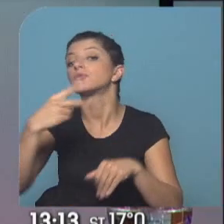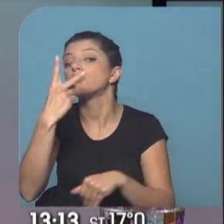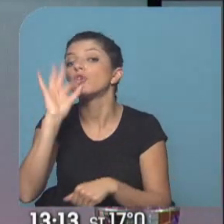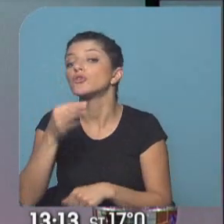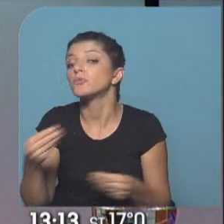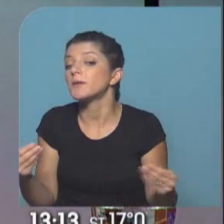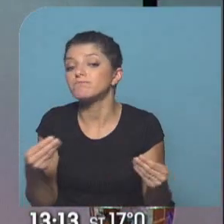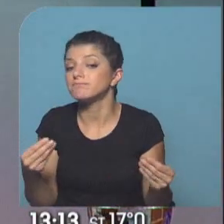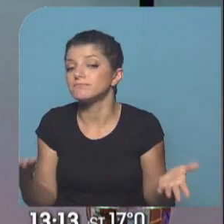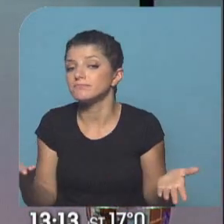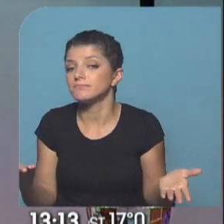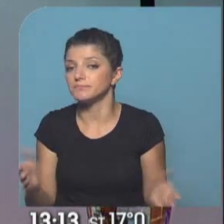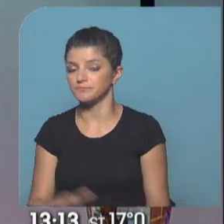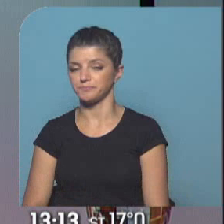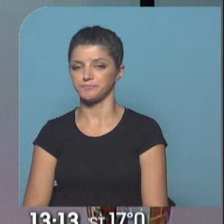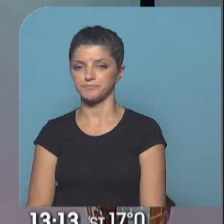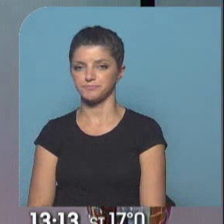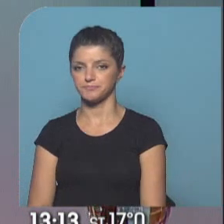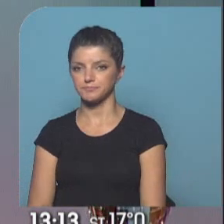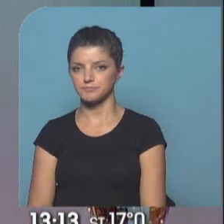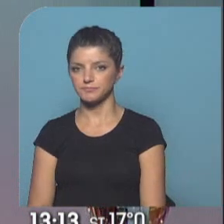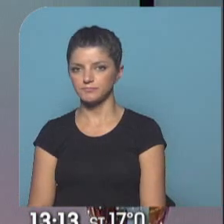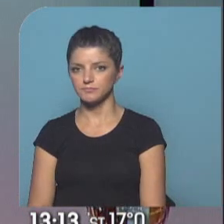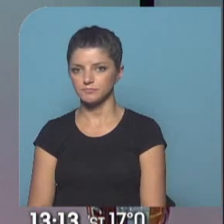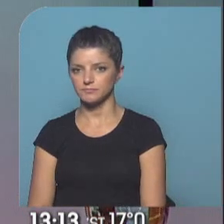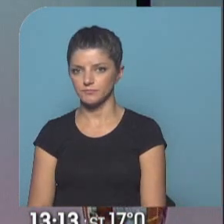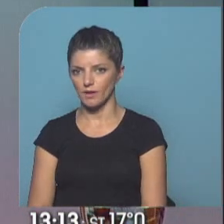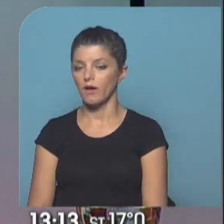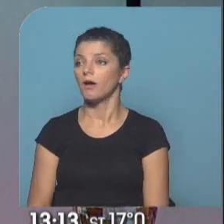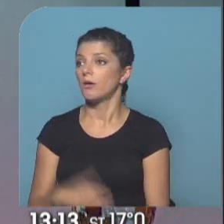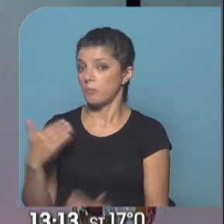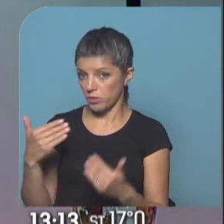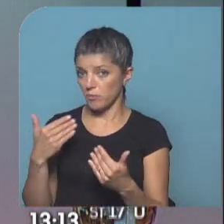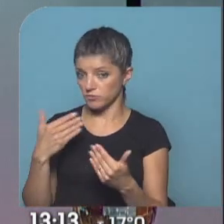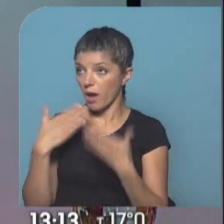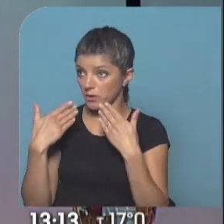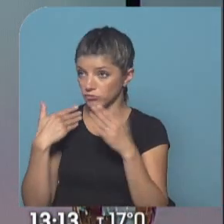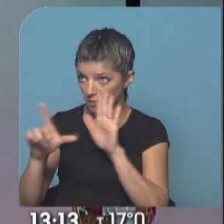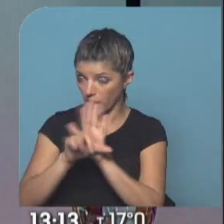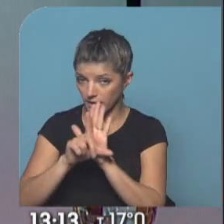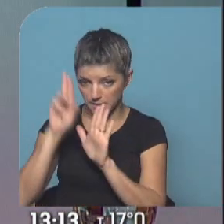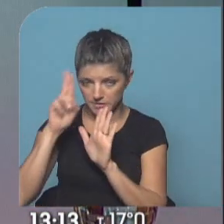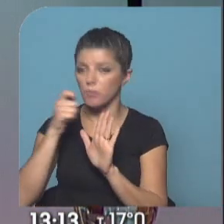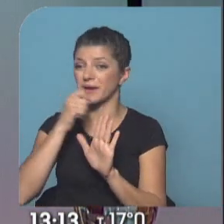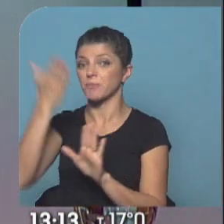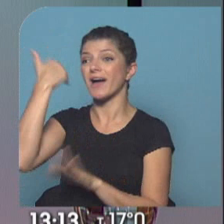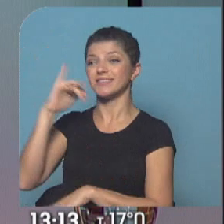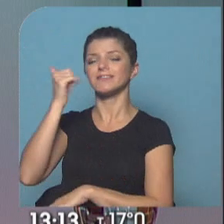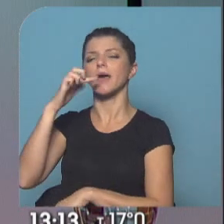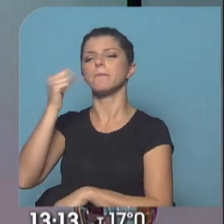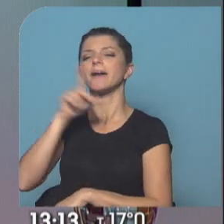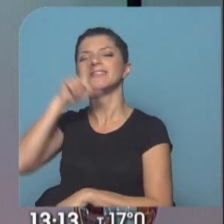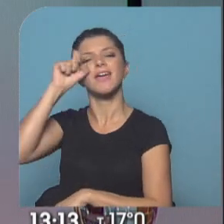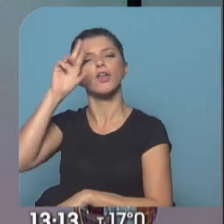ver, yo creo que la legalidad la podemos discutir como te dije, porque si Zapatero lo necesitó a Rajoy y en una